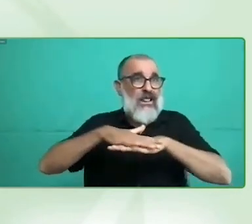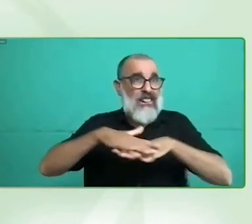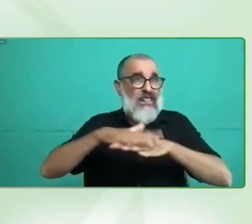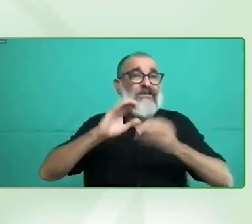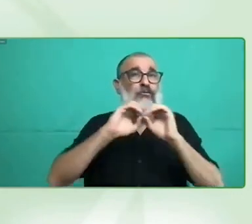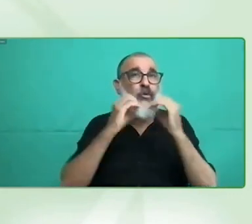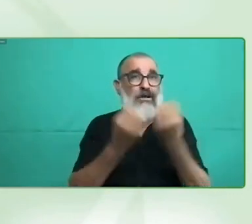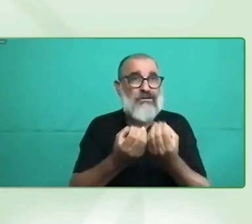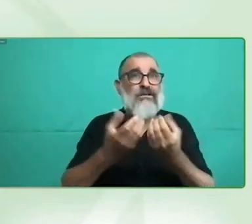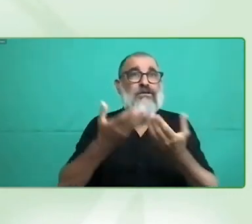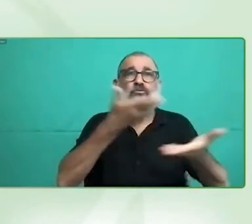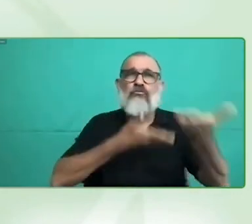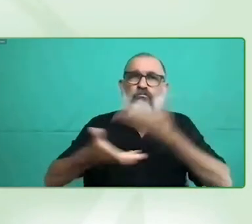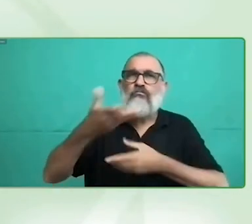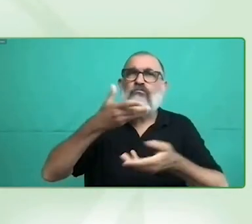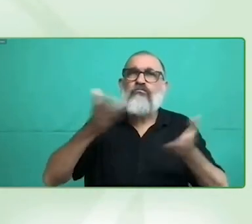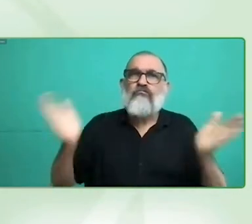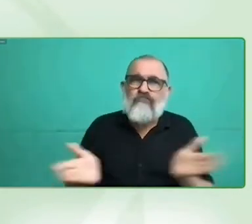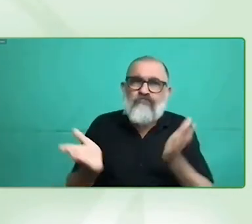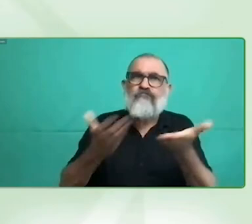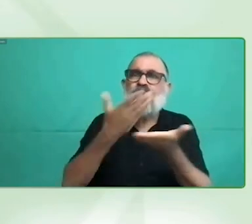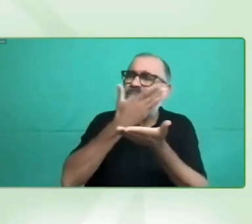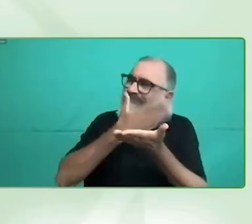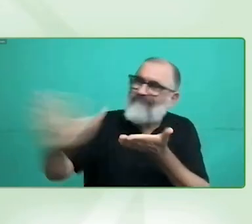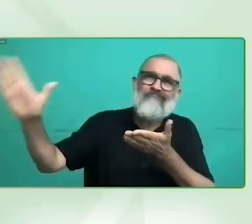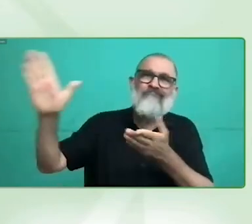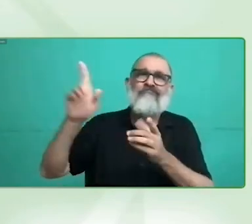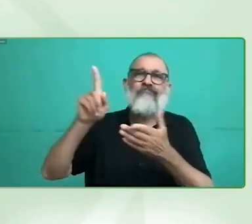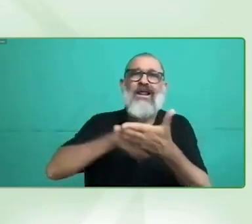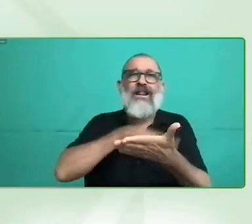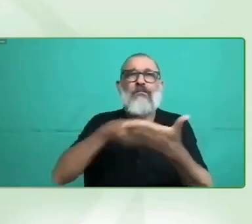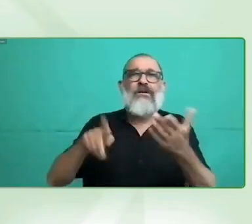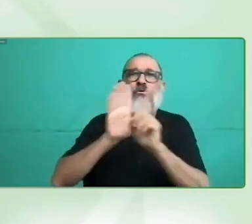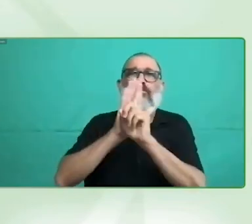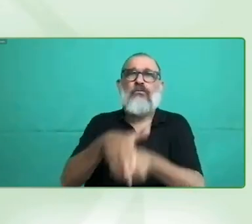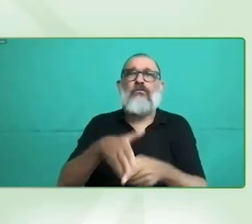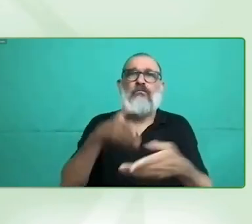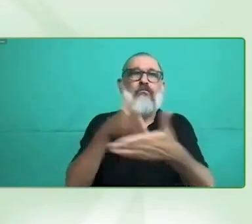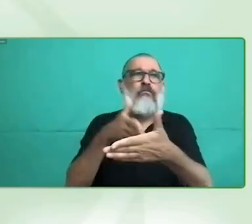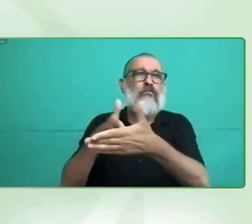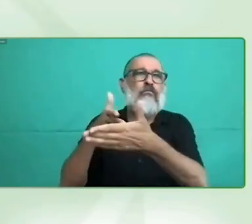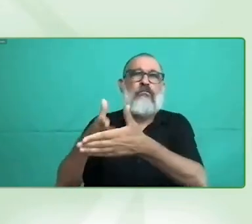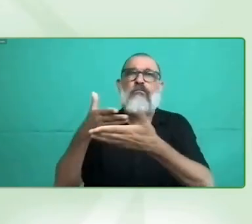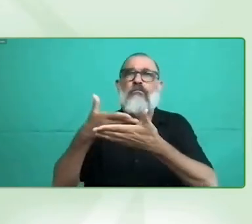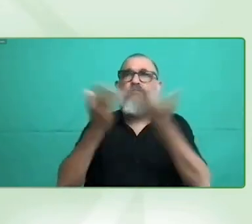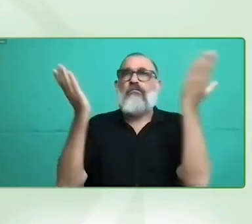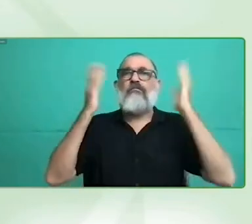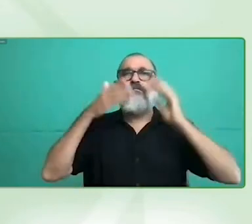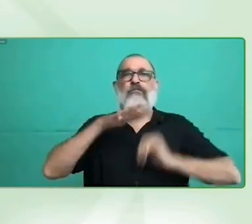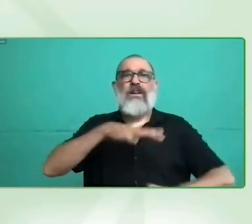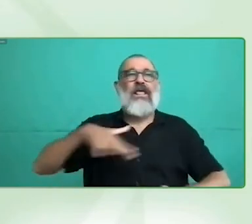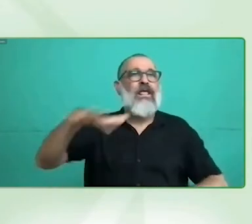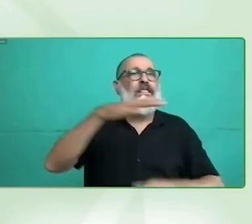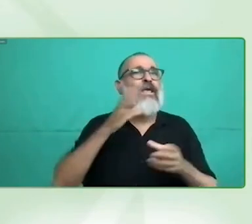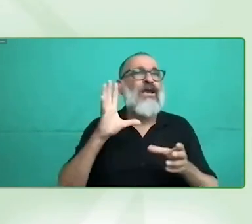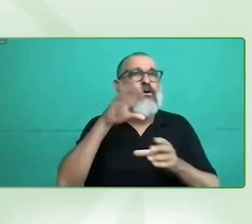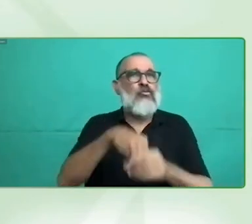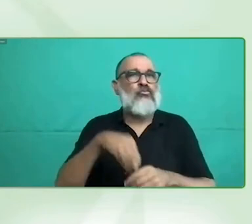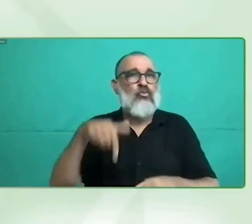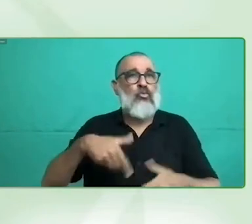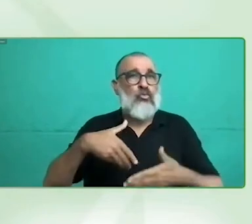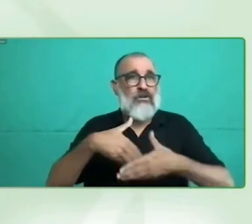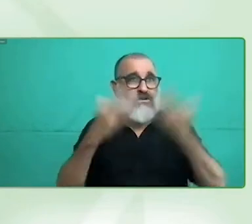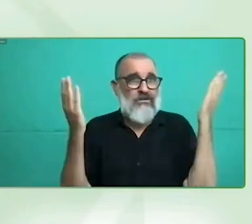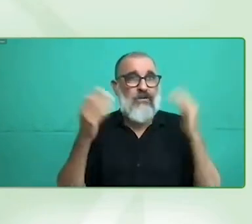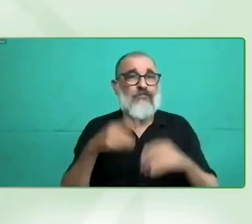nivel cultural, a nivel político, y son estas iniciativas las que van a ir instalando estos temas dentro de nuestros territorios, dentro de